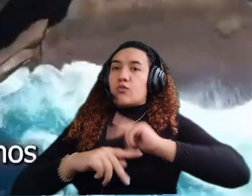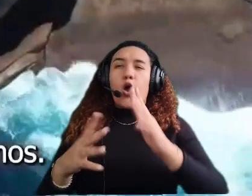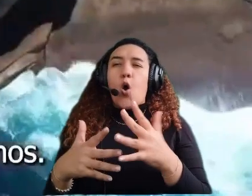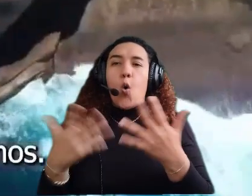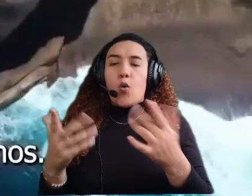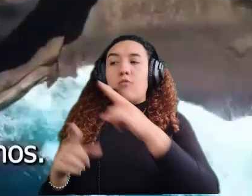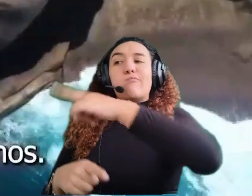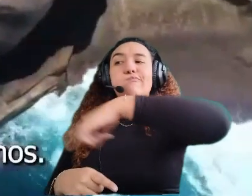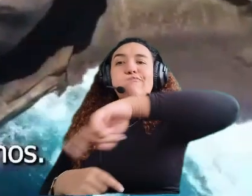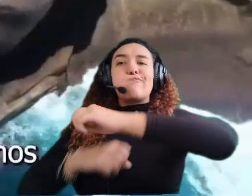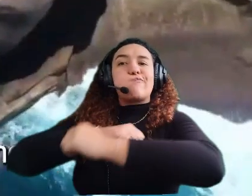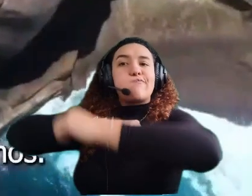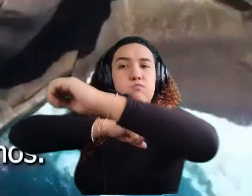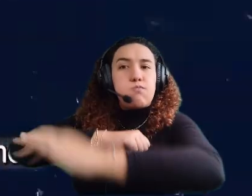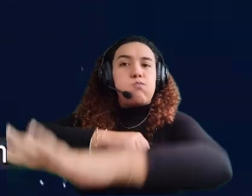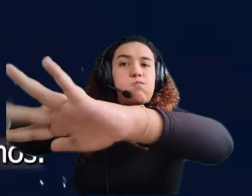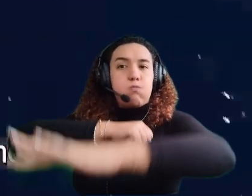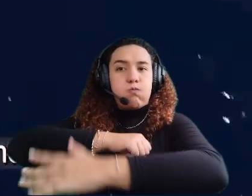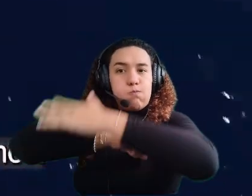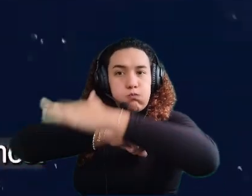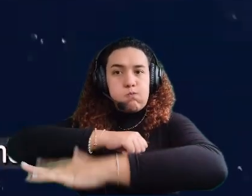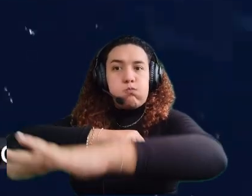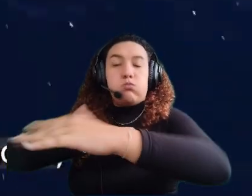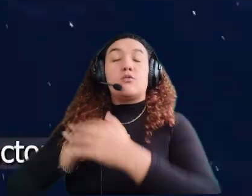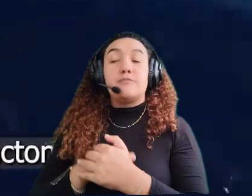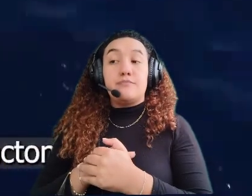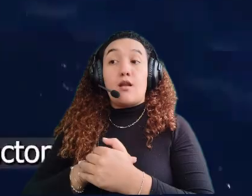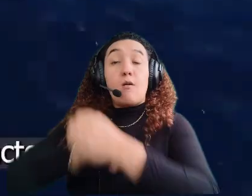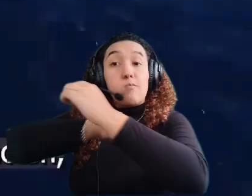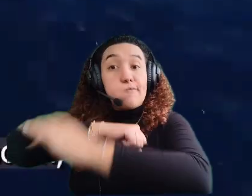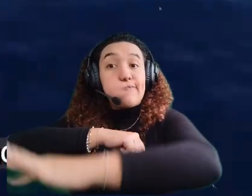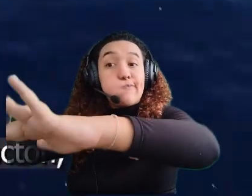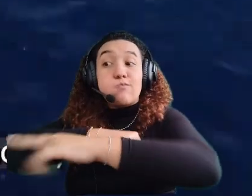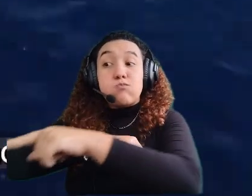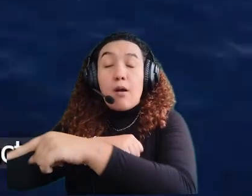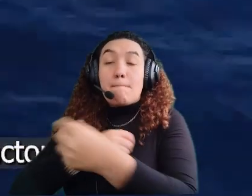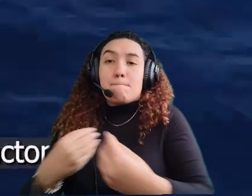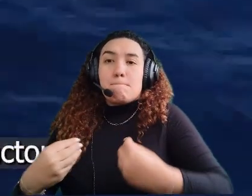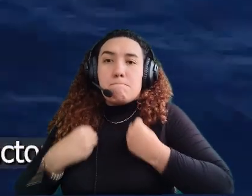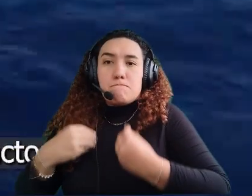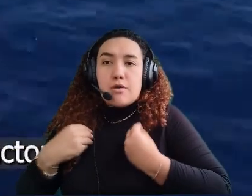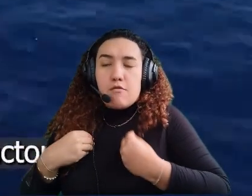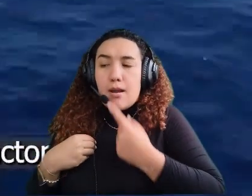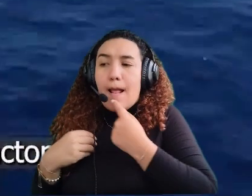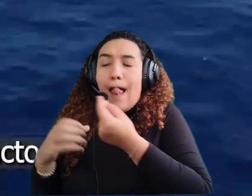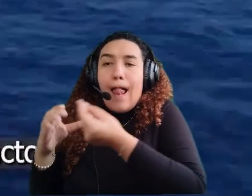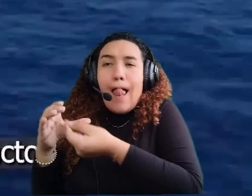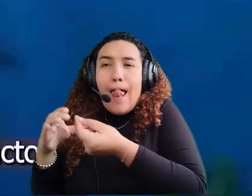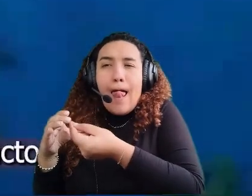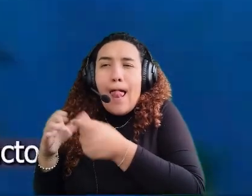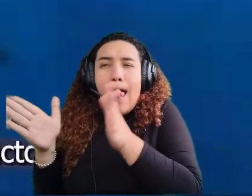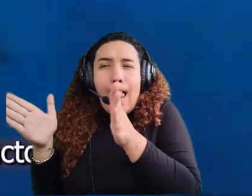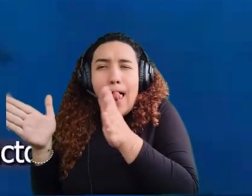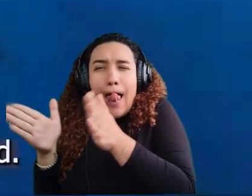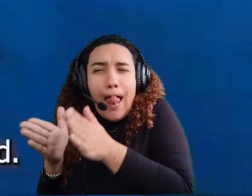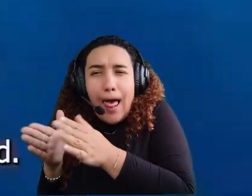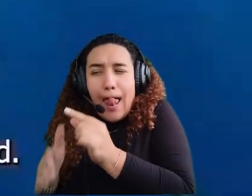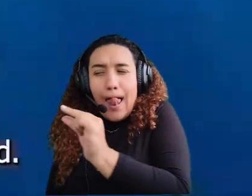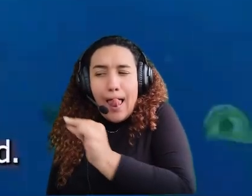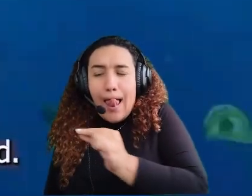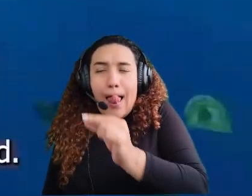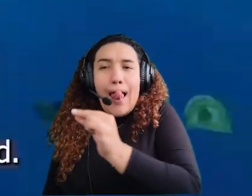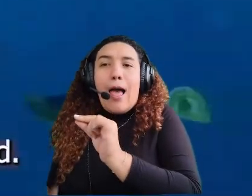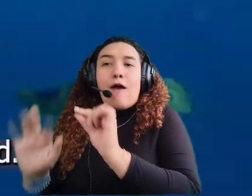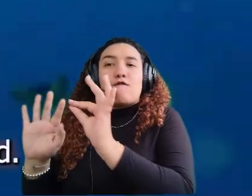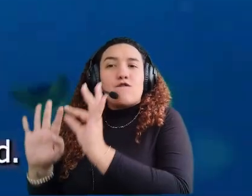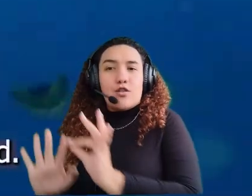podamos respirar, y estos son los océanos. En los océanos viven organismos unicelulares de fitoplancton, que